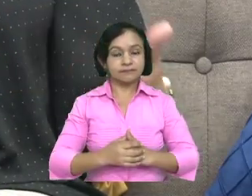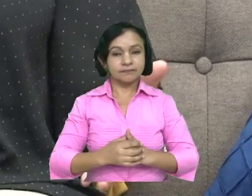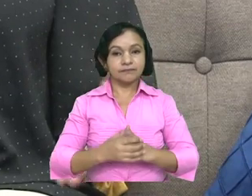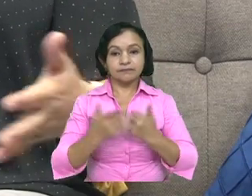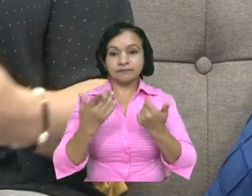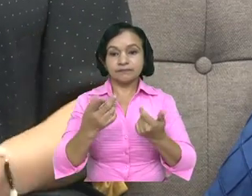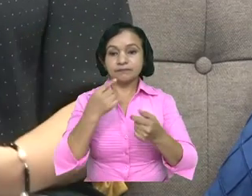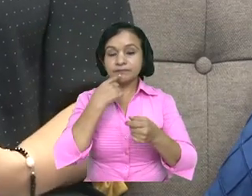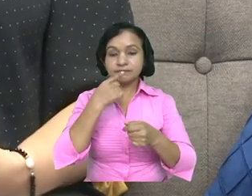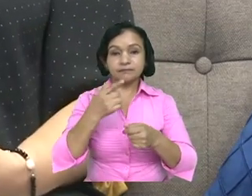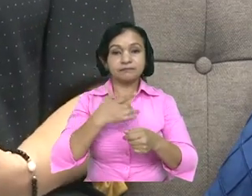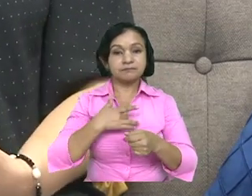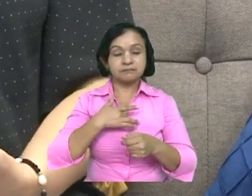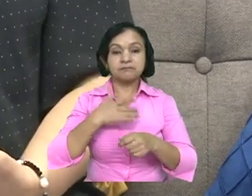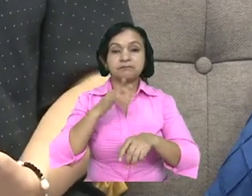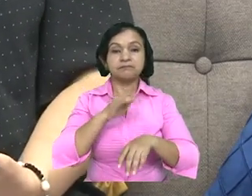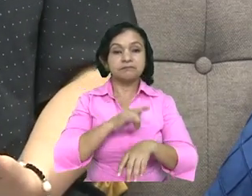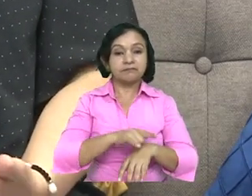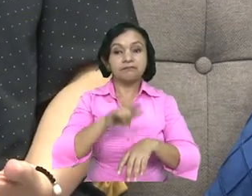las andes